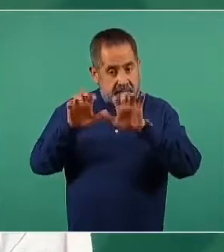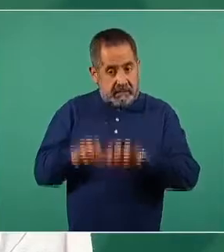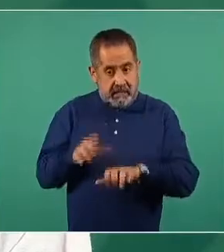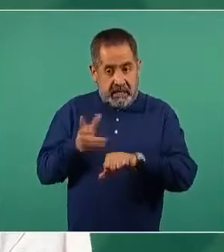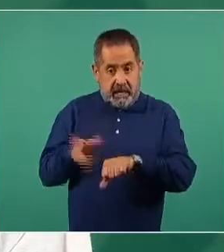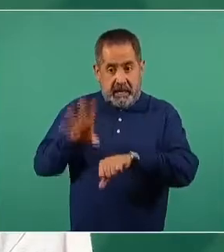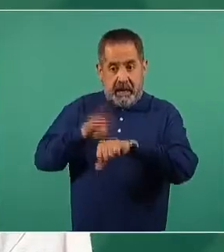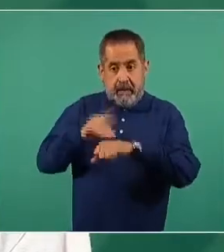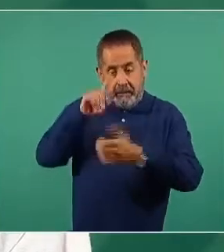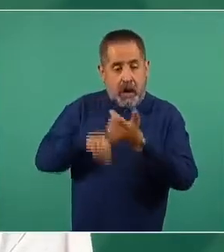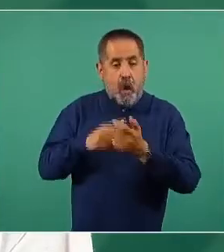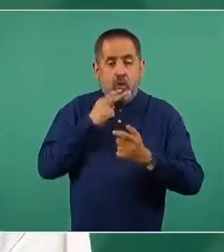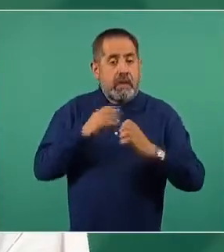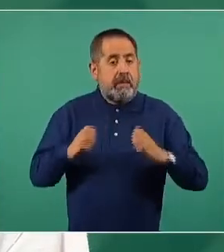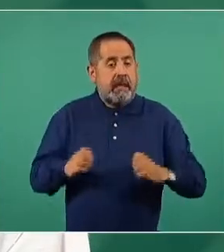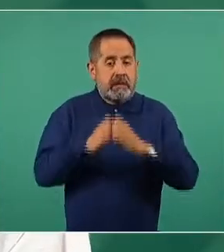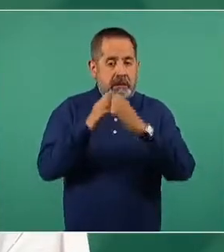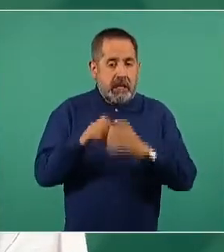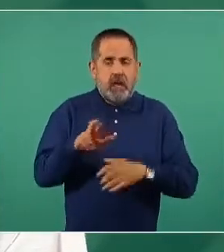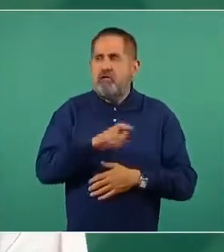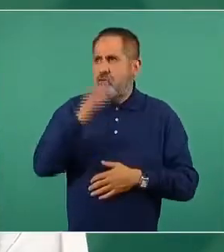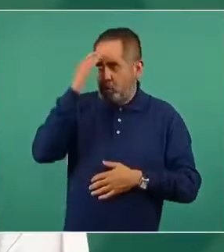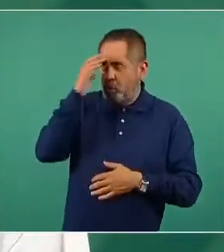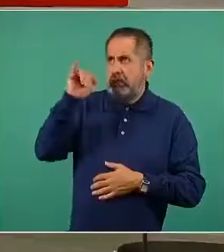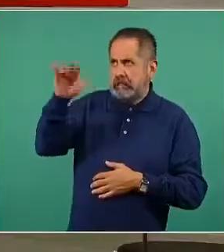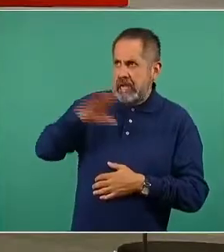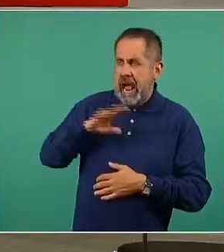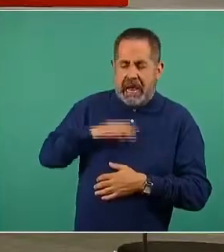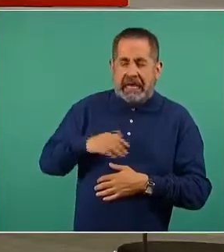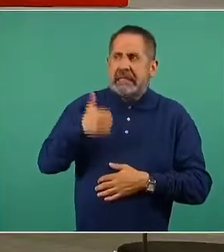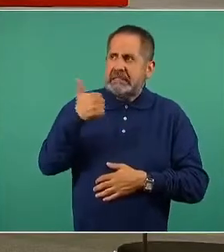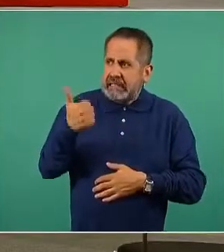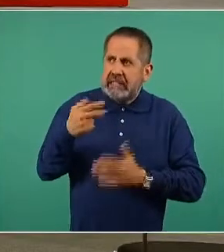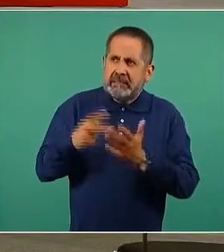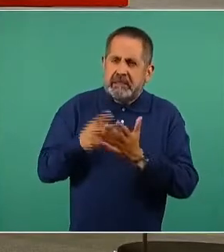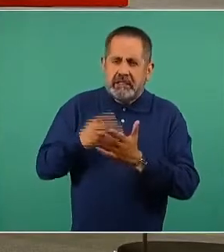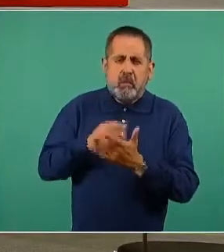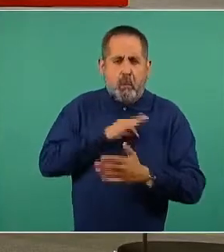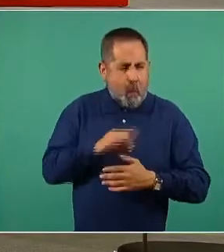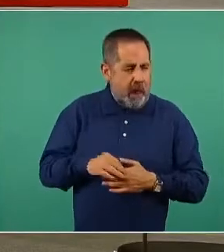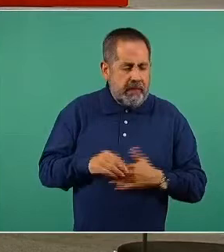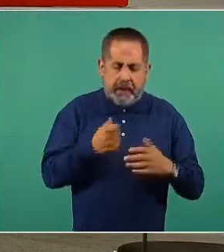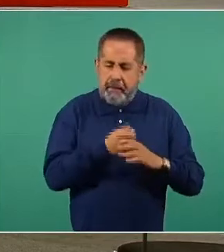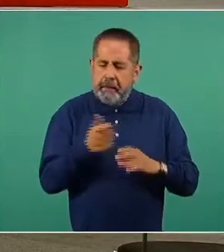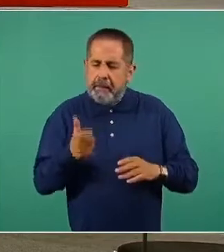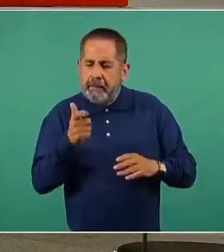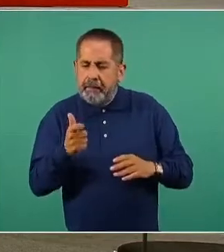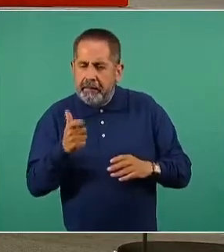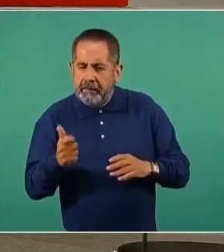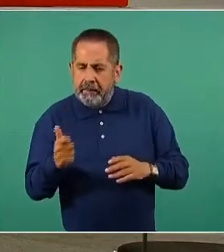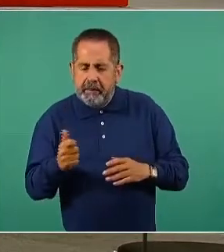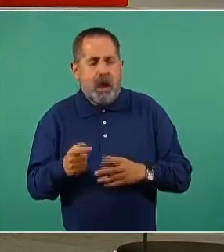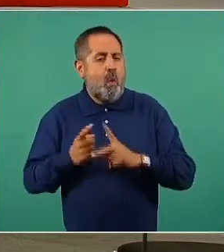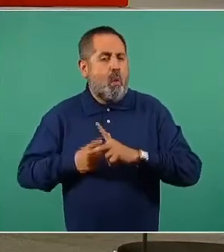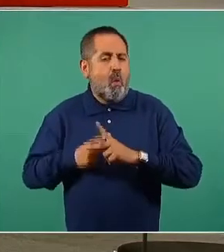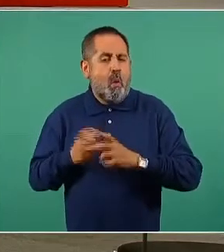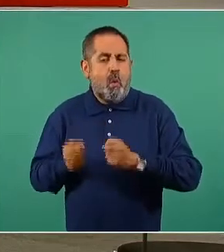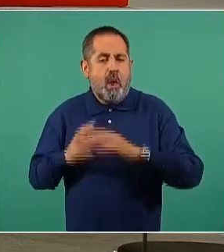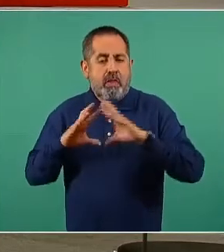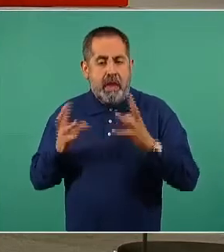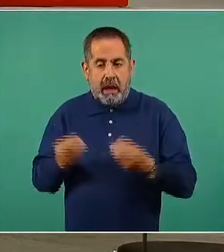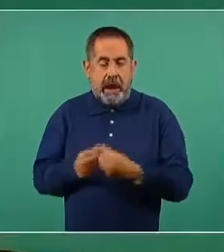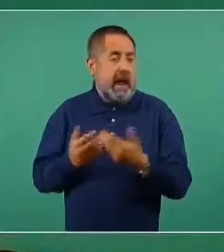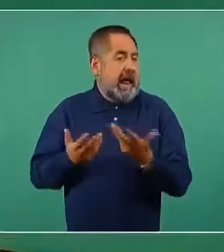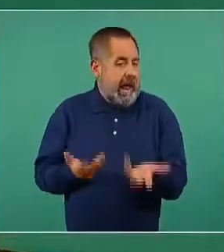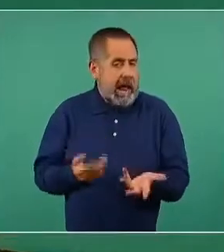autorización de uso de emergencias, reconociendo la existencia de la 6ª dosis y, por supuesto, la contabilidad de las dosis se hace